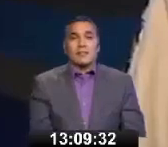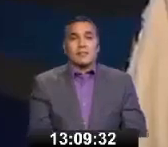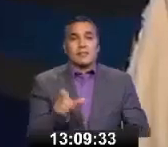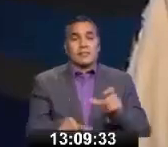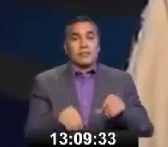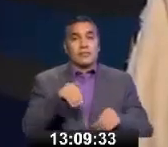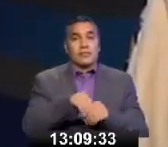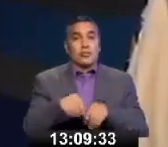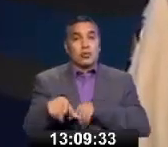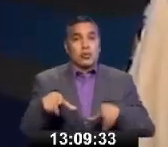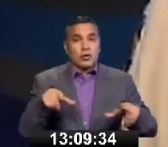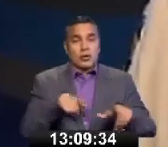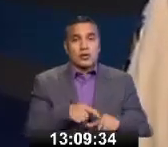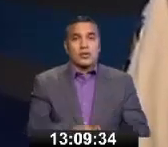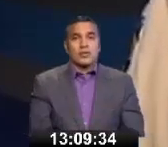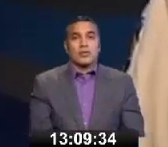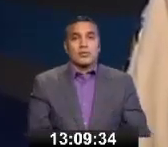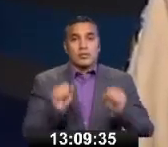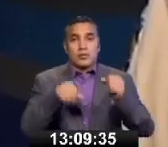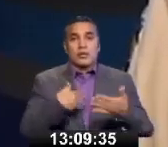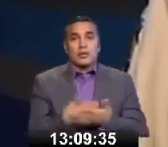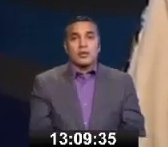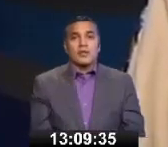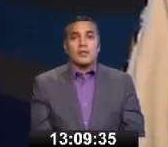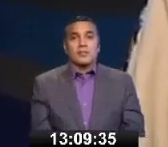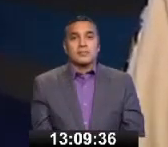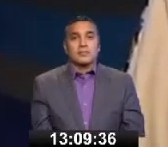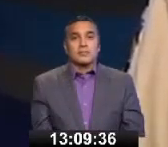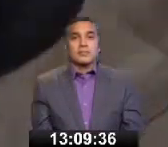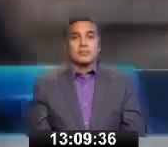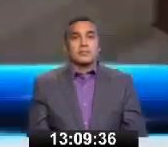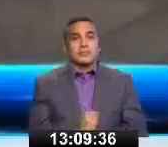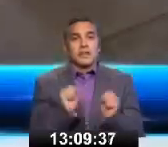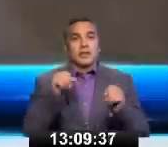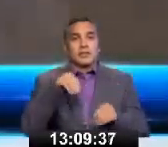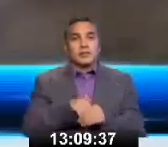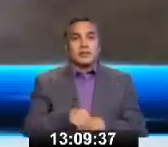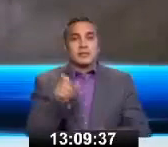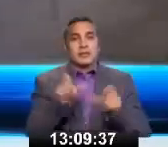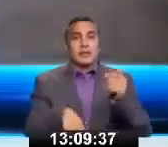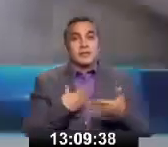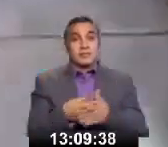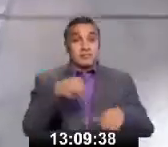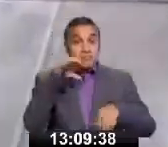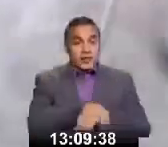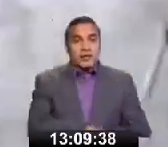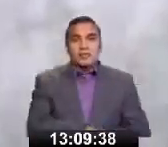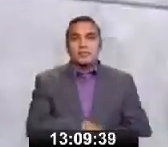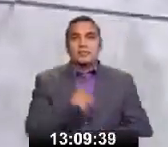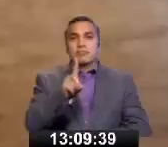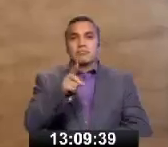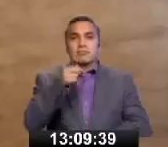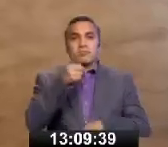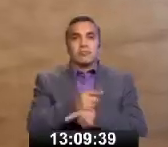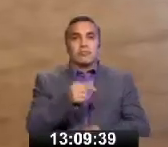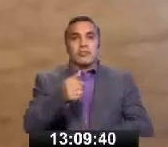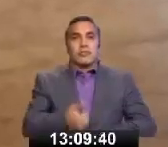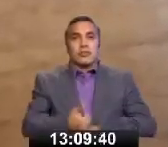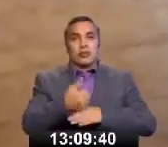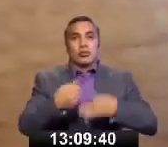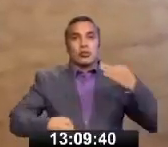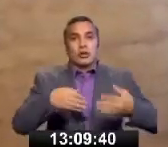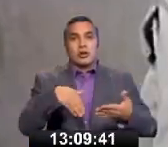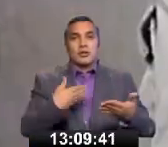acá en este distrito, se logró ubicar a este ciudadano y en este caso rescatarlo. El sujeto capturado fue puesto a órdenes de las